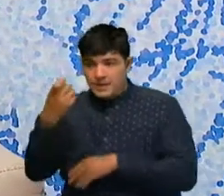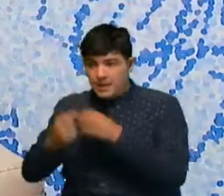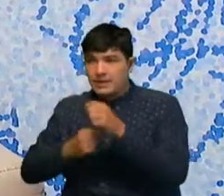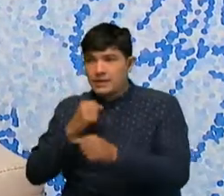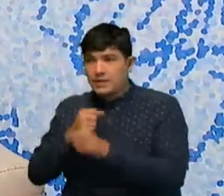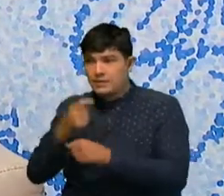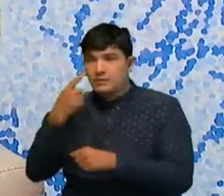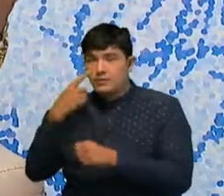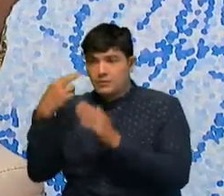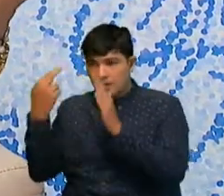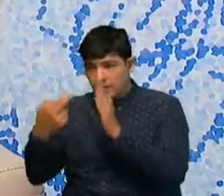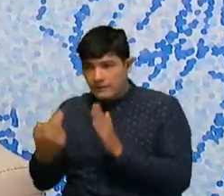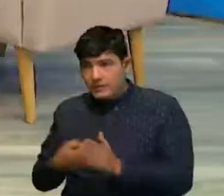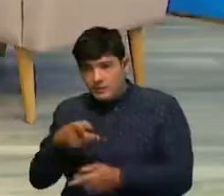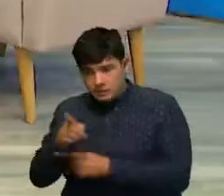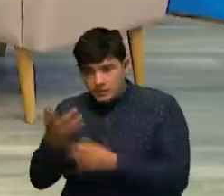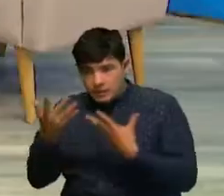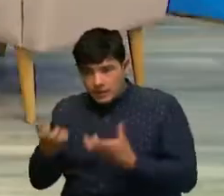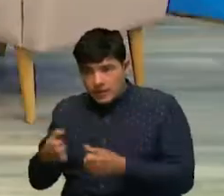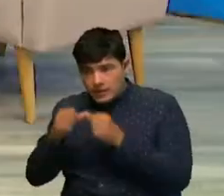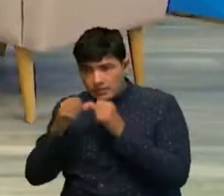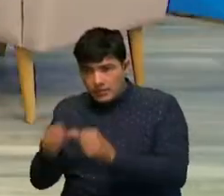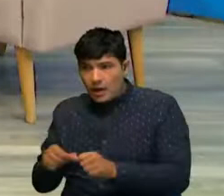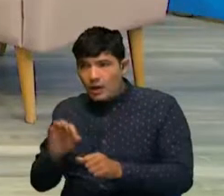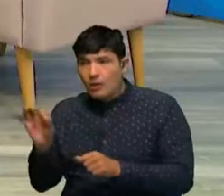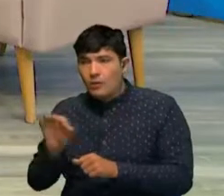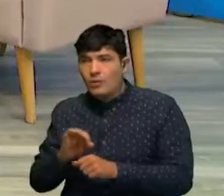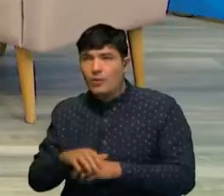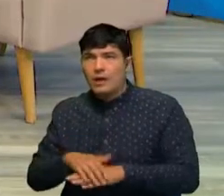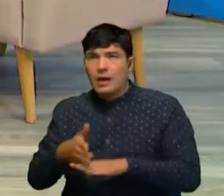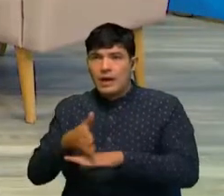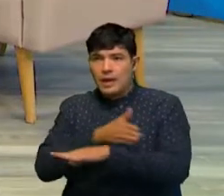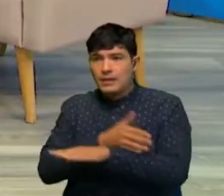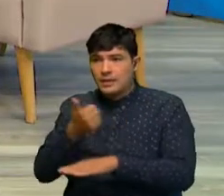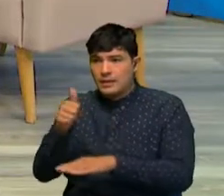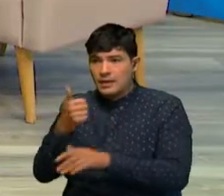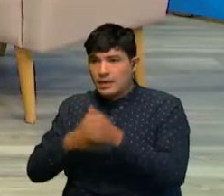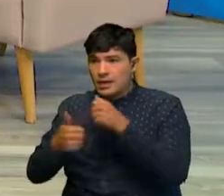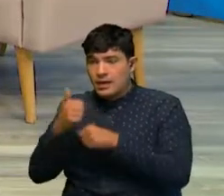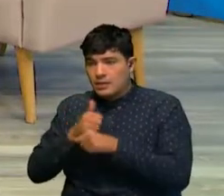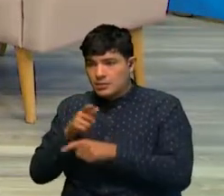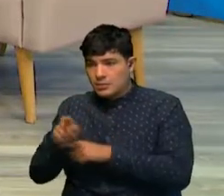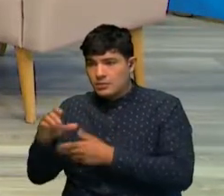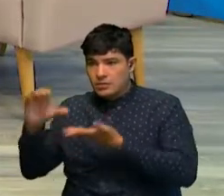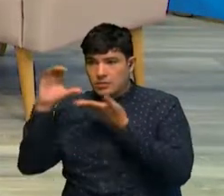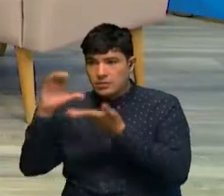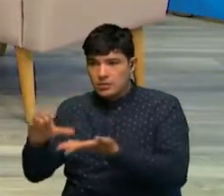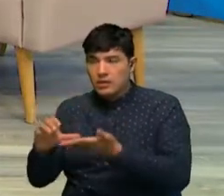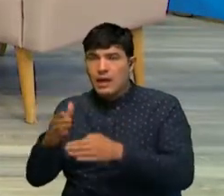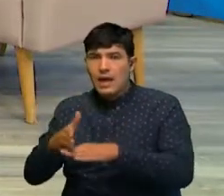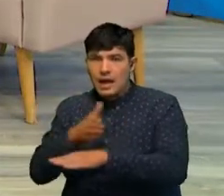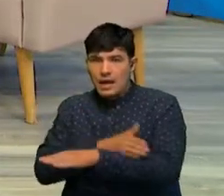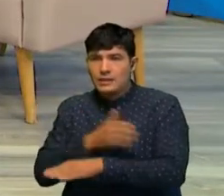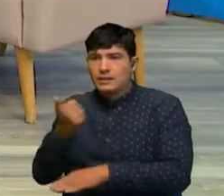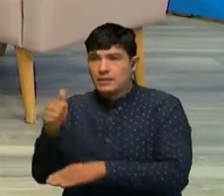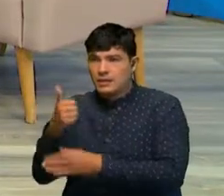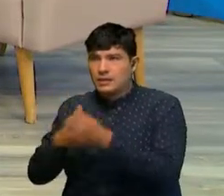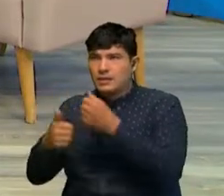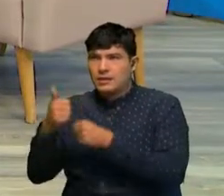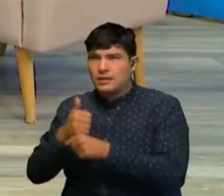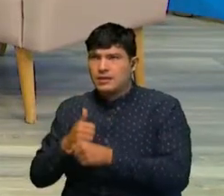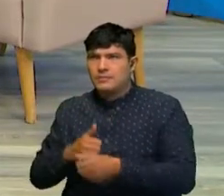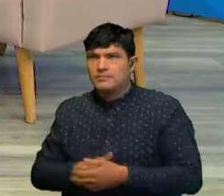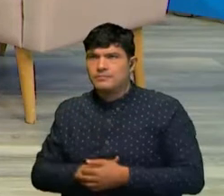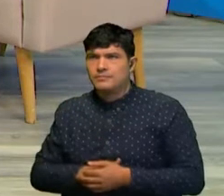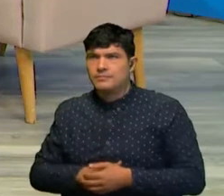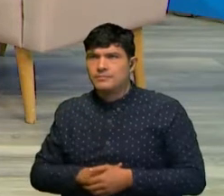a ver cómo si está queda, su pensión. Exacto, si se en el año 10 le tiene que decir, con esto que usted estuvo cotizando, antes del 10, su pensión antes va a ser... de los días 10. Exacto. Antes de ¿y los días fondos, 10, porque